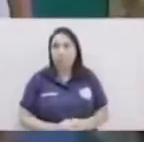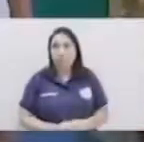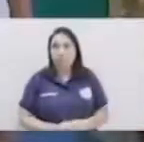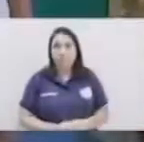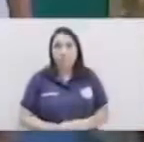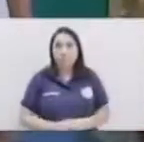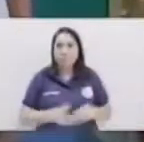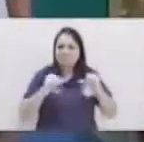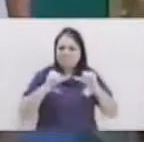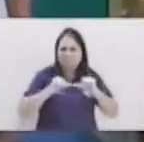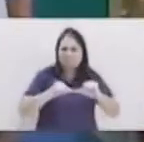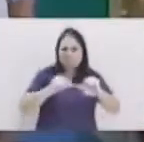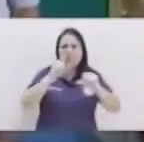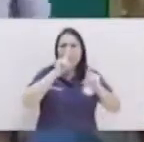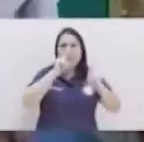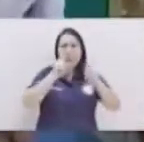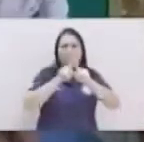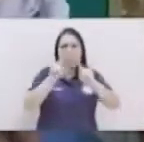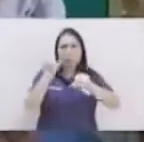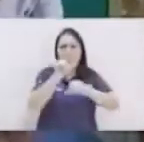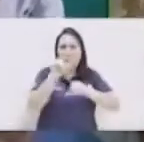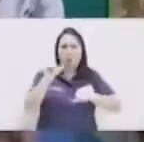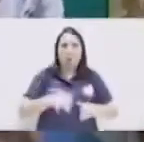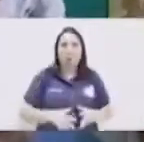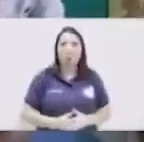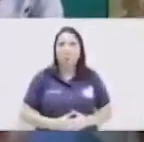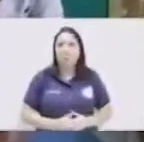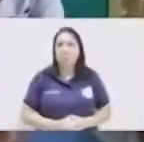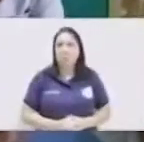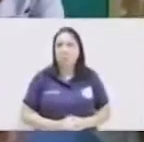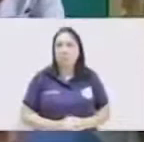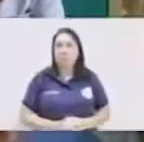Y sigue el mismo procedimiento. Ok.